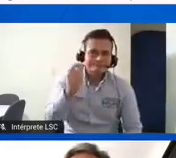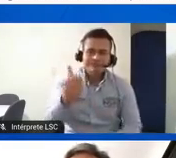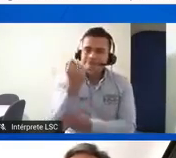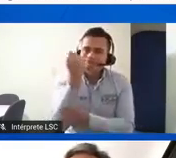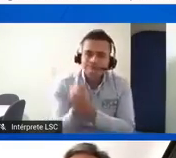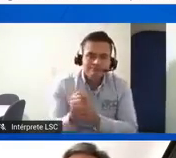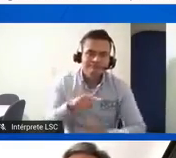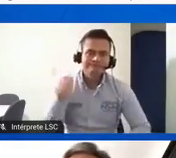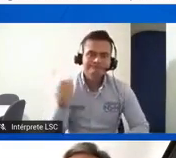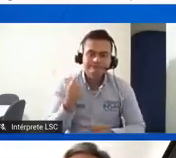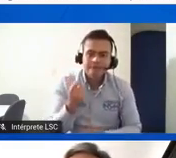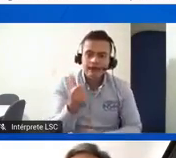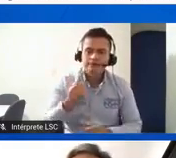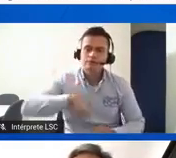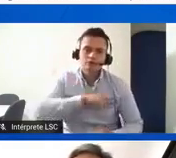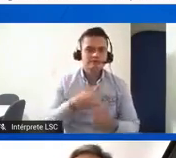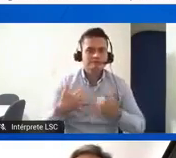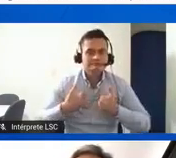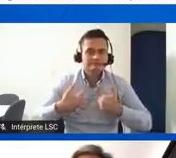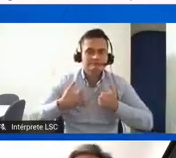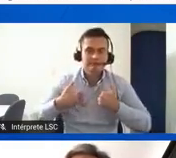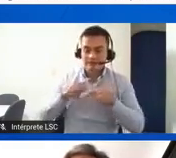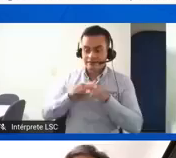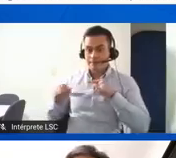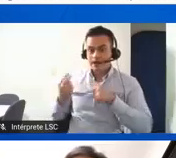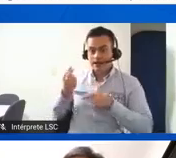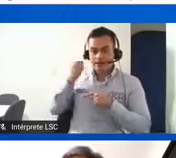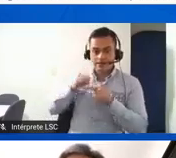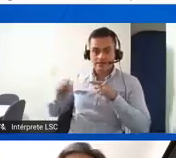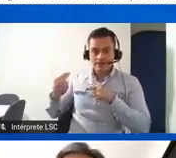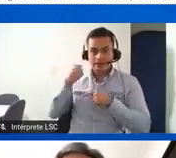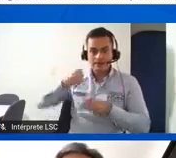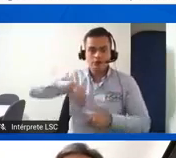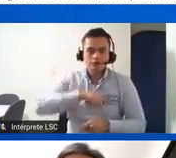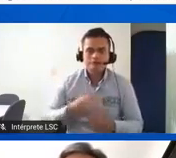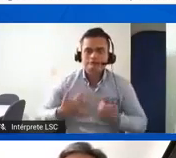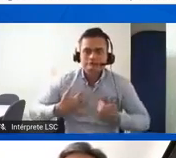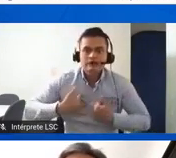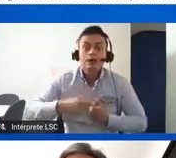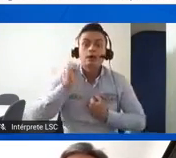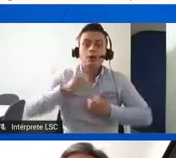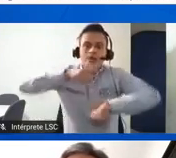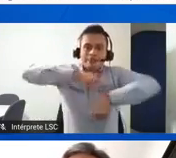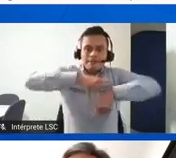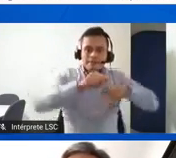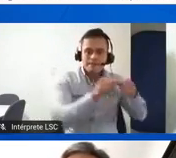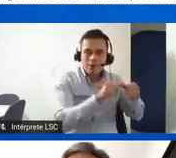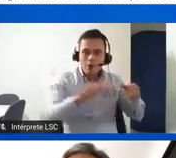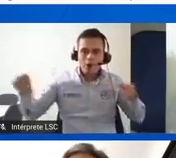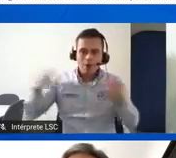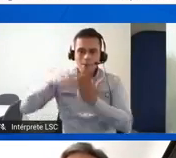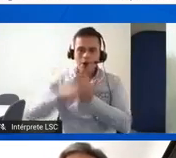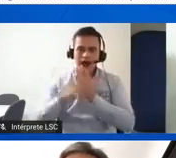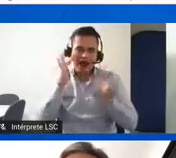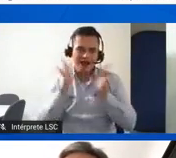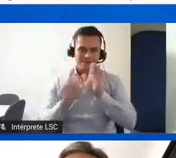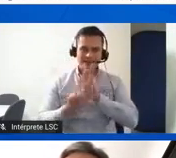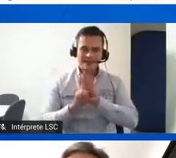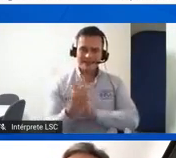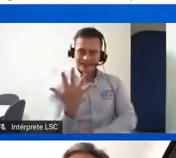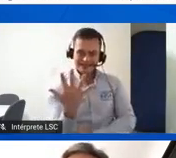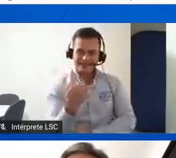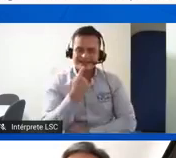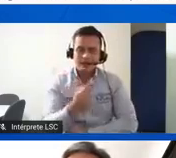mucho esta semana pasada, porque los tiempos de los proyectos, de acuerdo a la ley quinta, dice que